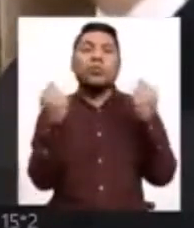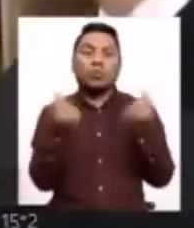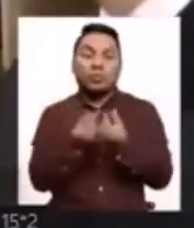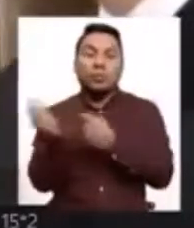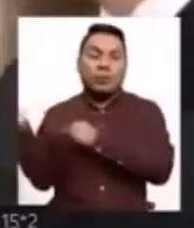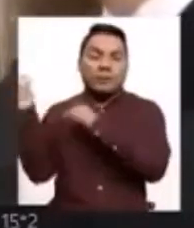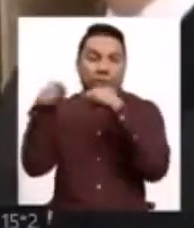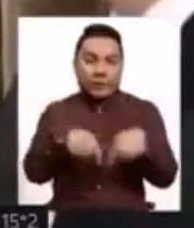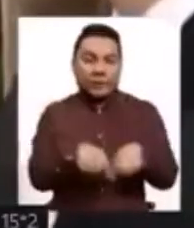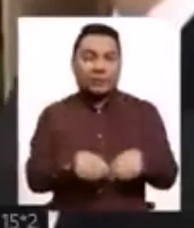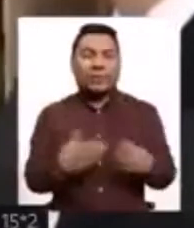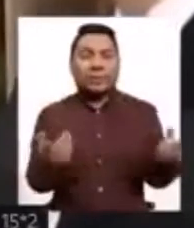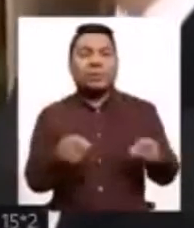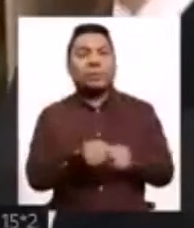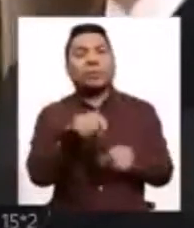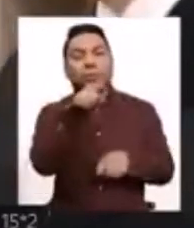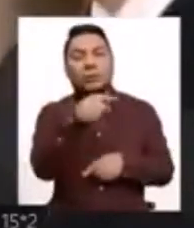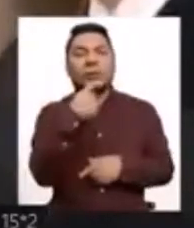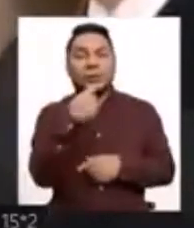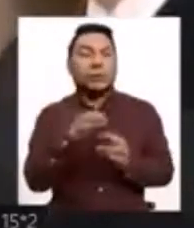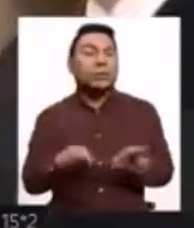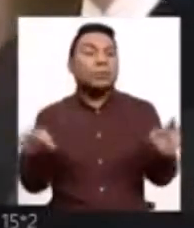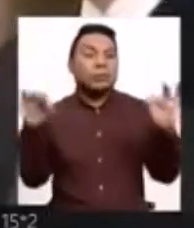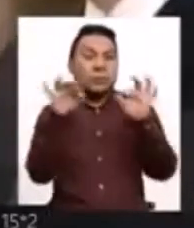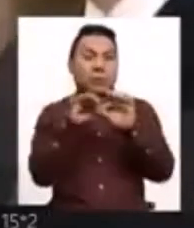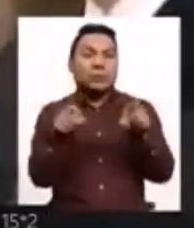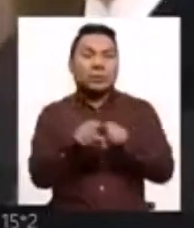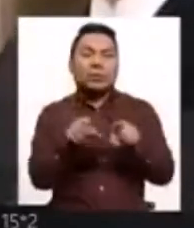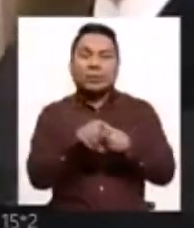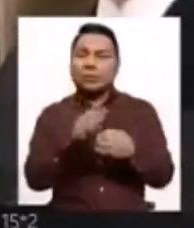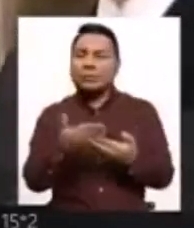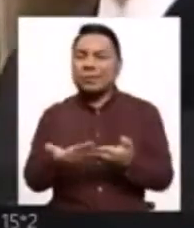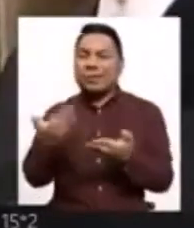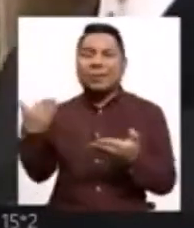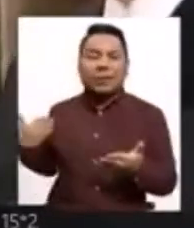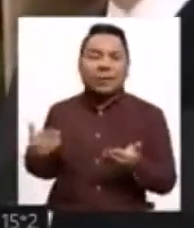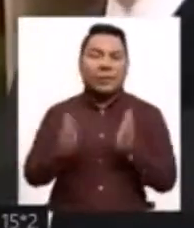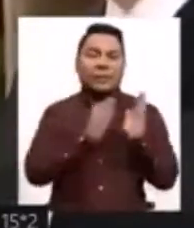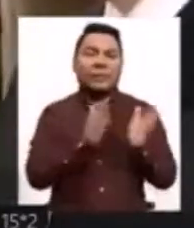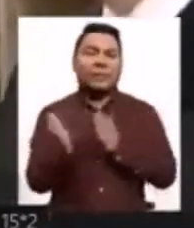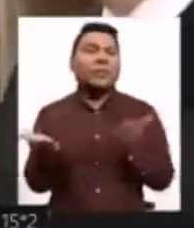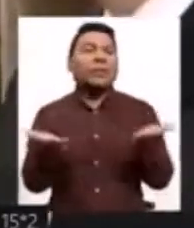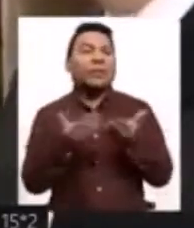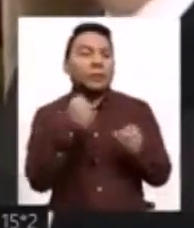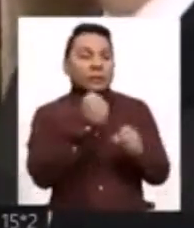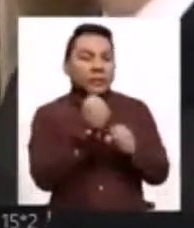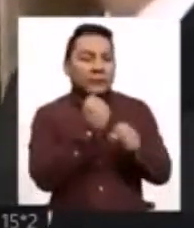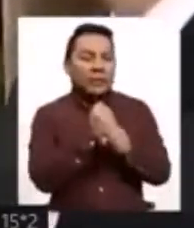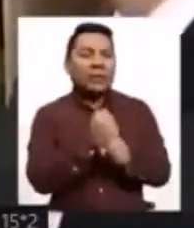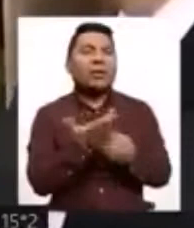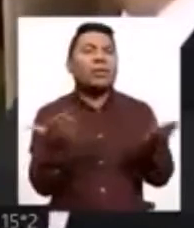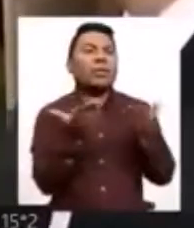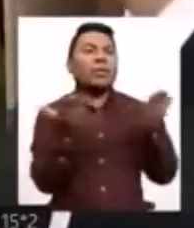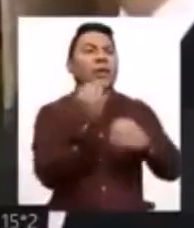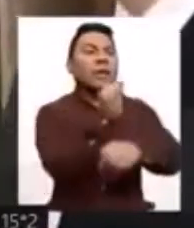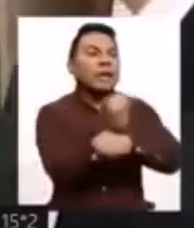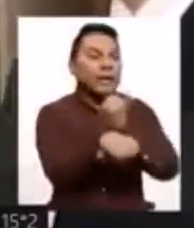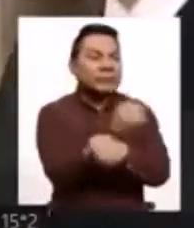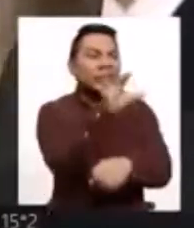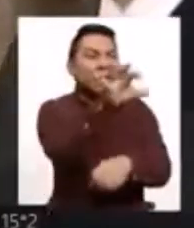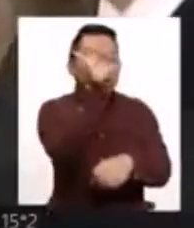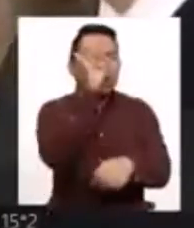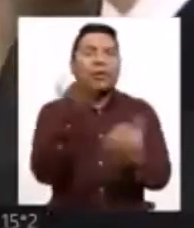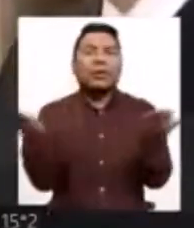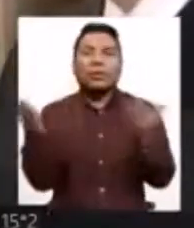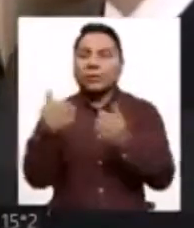no solamente, bueno, usted mencionaba la seguridad que es muy importante, sino también la logística, dónde van a ser los eventos, las misas, todo eso son